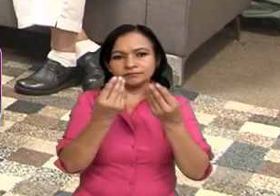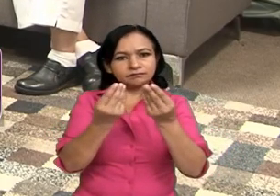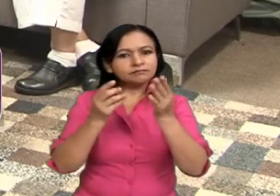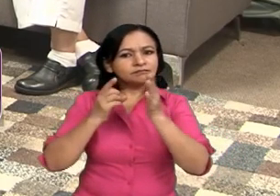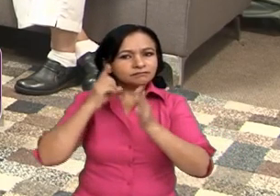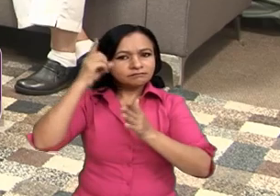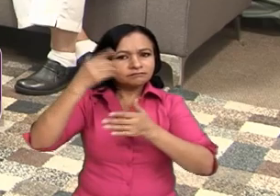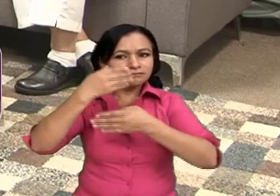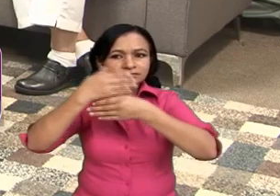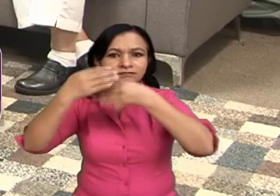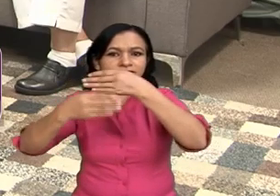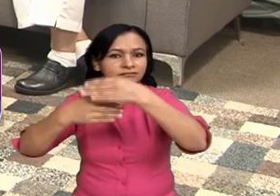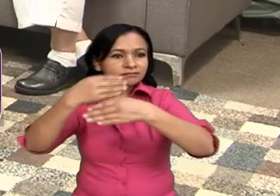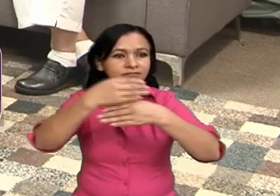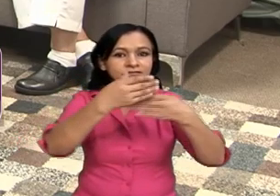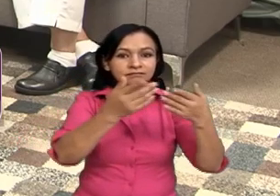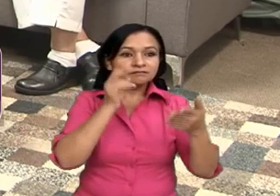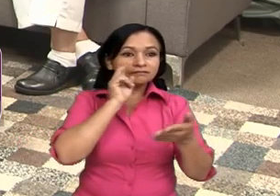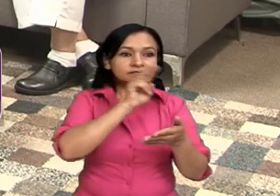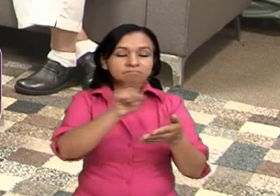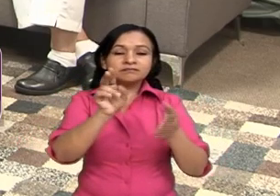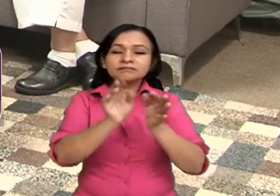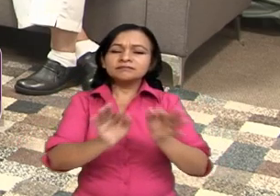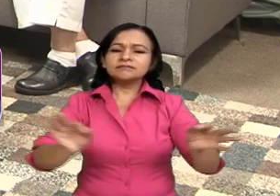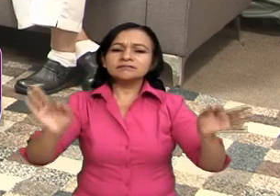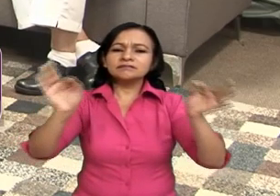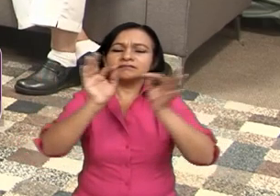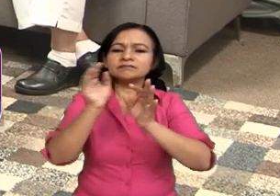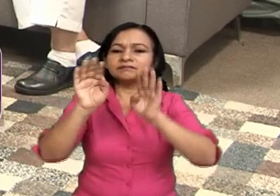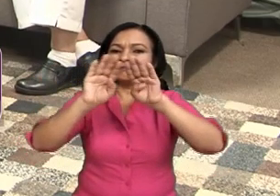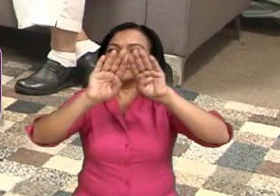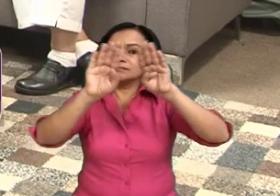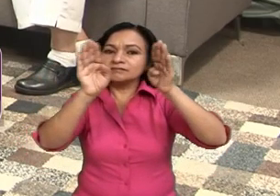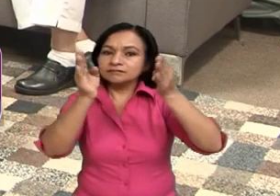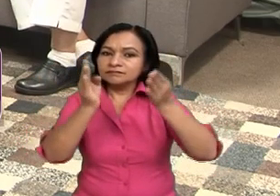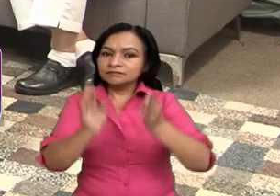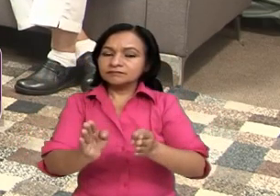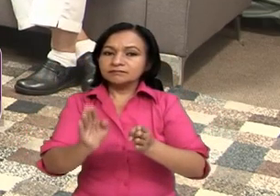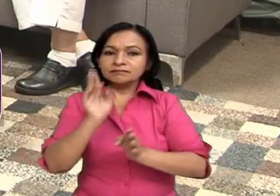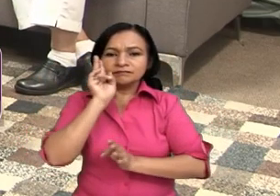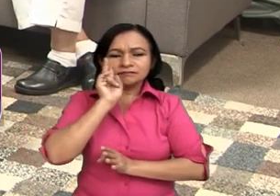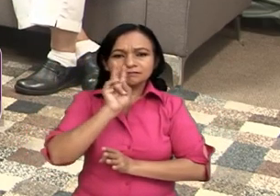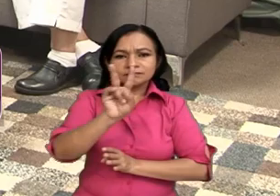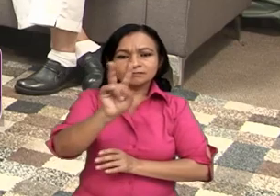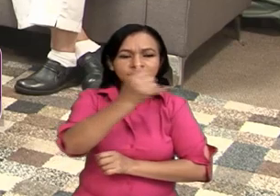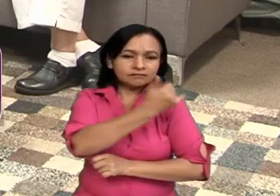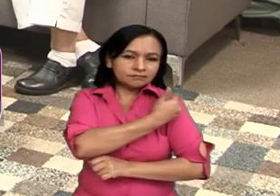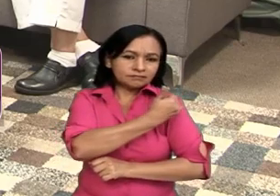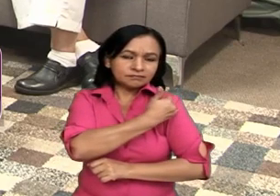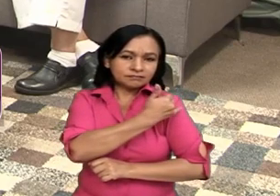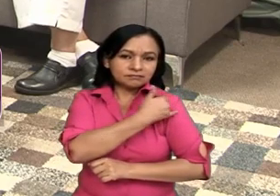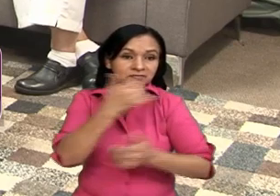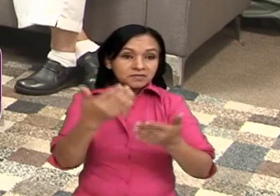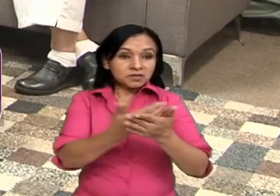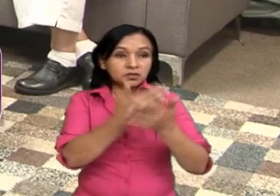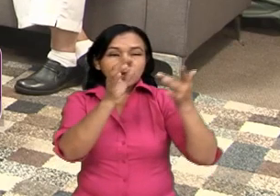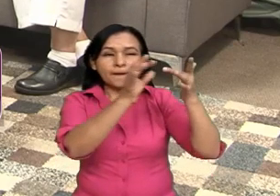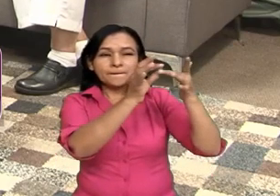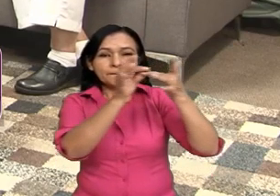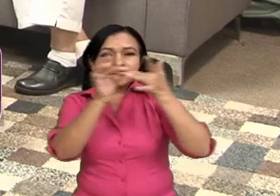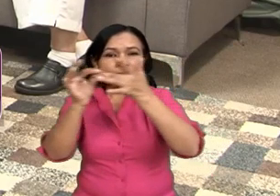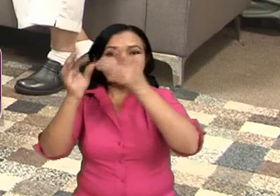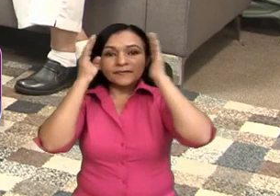avances. Y entonces, ¿a quién le damos prioridad? A la mujer. Hoy ves un hospital Belespay con una integralidad